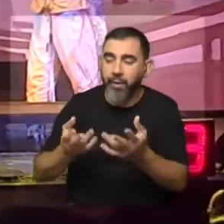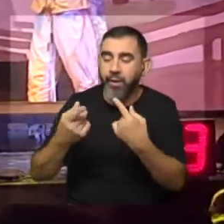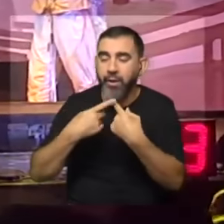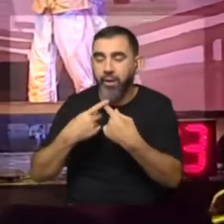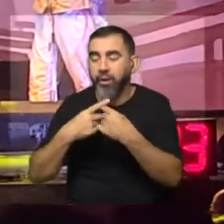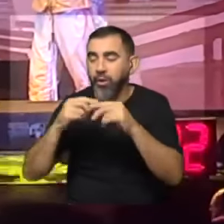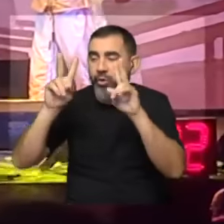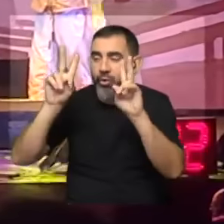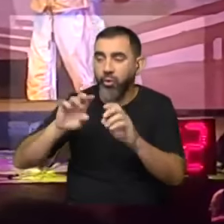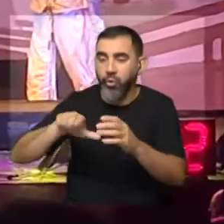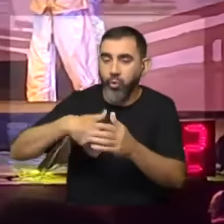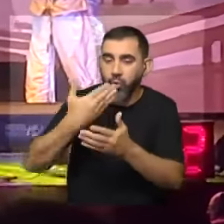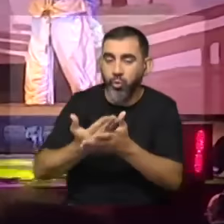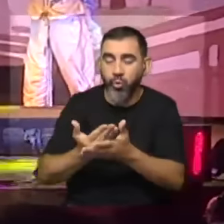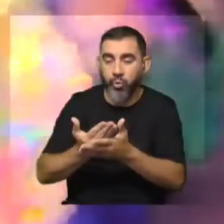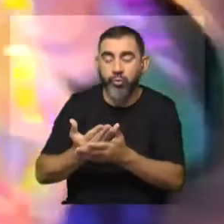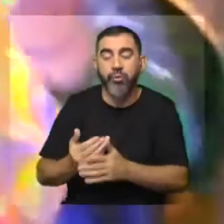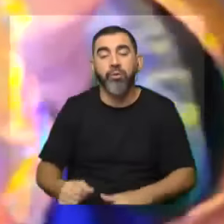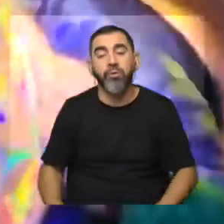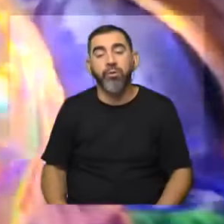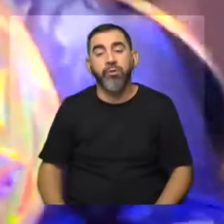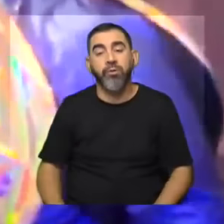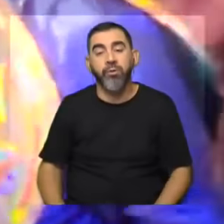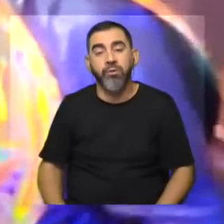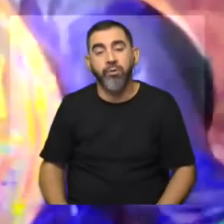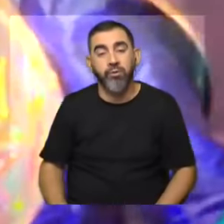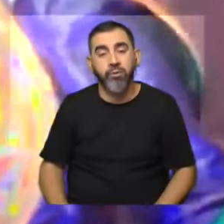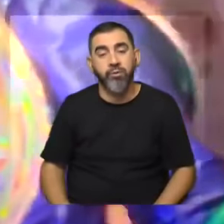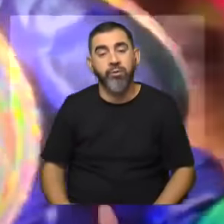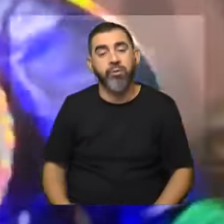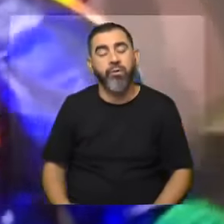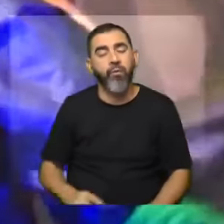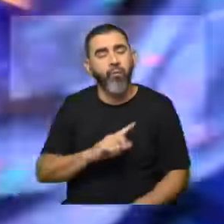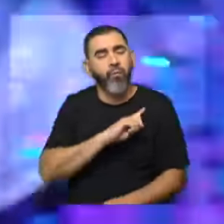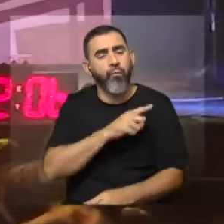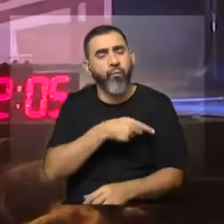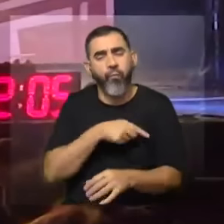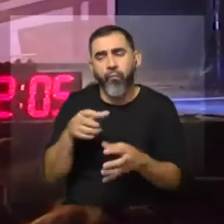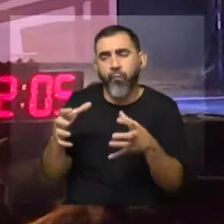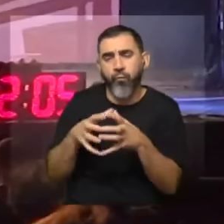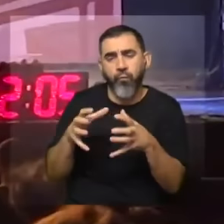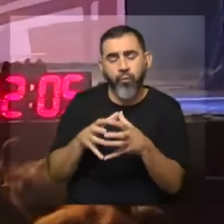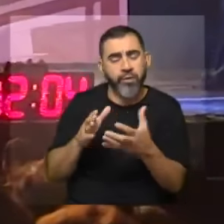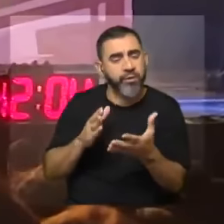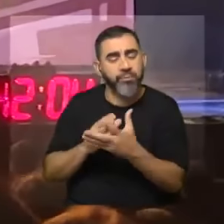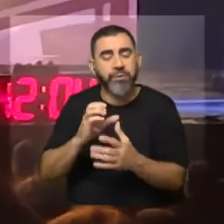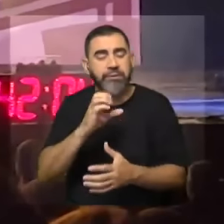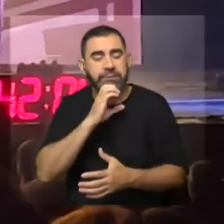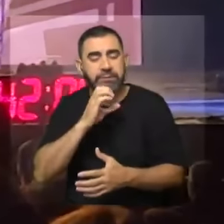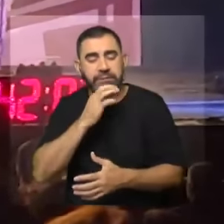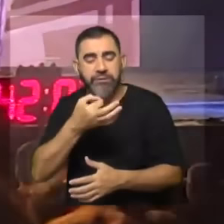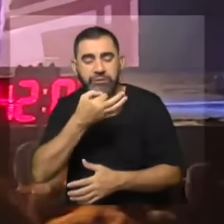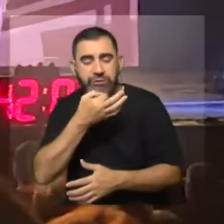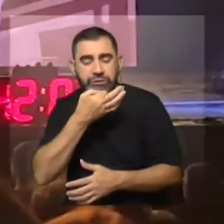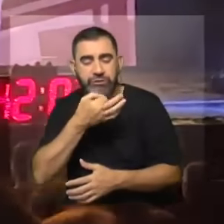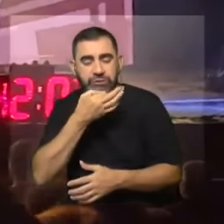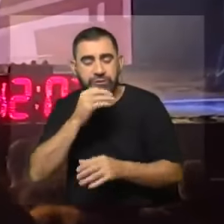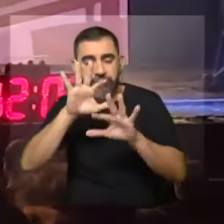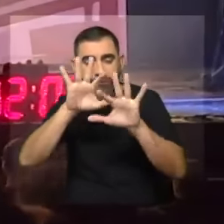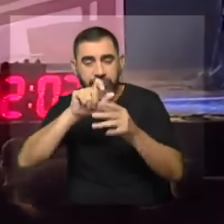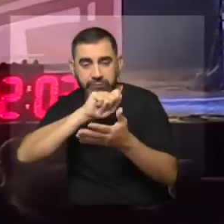propusiste a principio del proceso El Fuerte queso magro siempre ha sido de alguna manera el humor los textos en ese sentido y